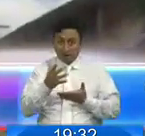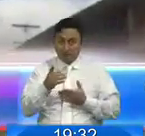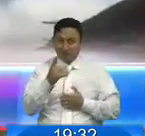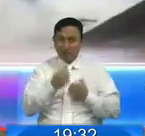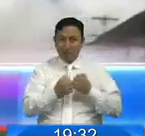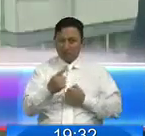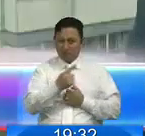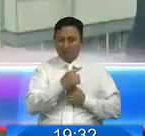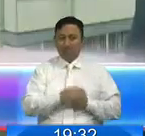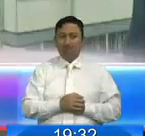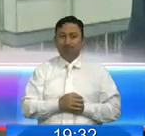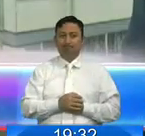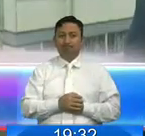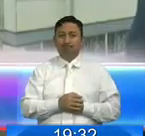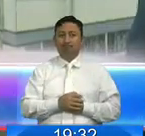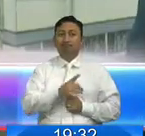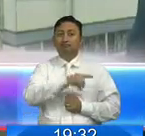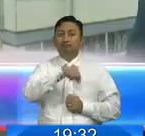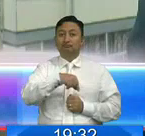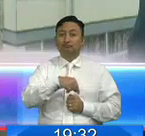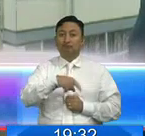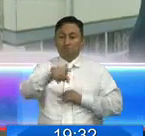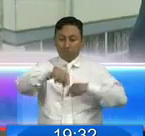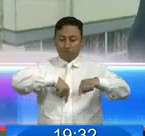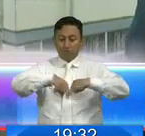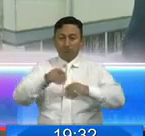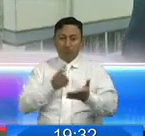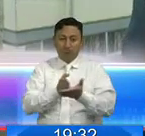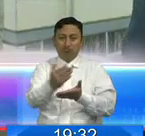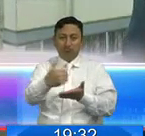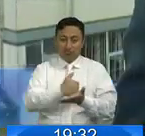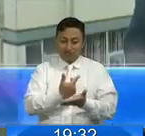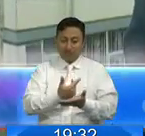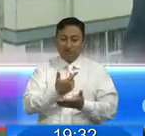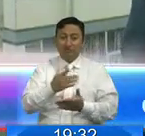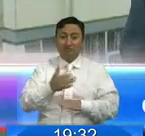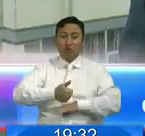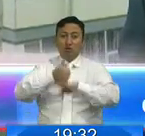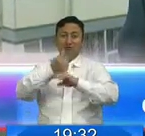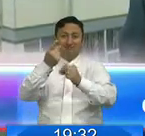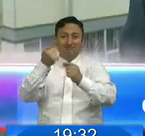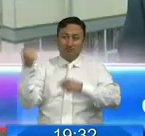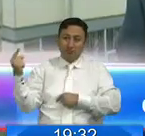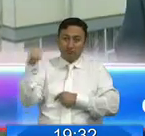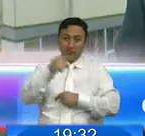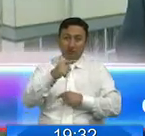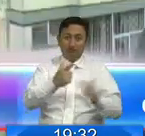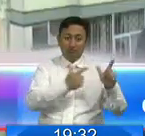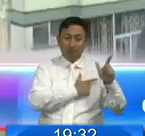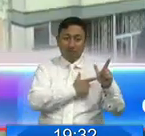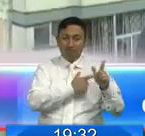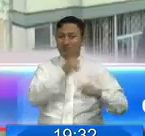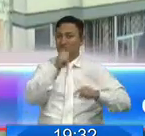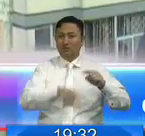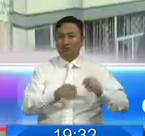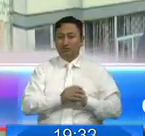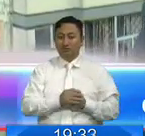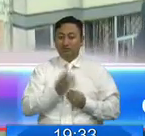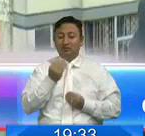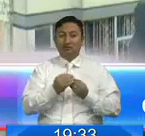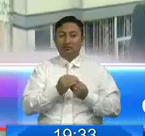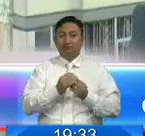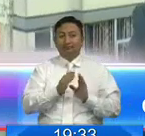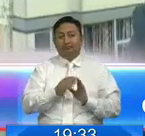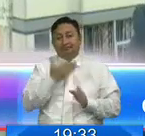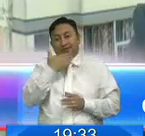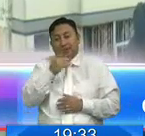ellos mantienen. Porque no tenemos vías de acceso. No pueden intervenir las autoridades, ni la policía, ni el ejército. Optamos por quedarnos